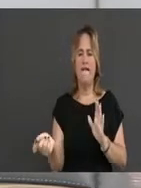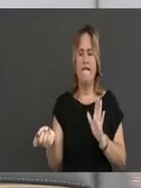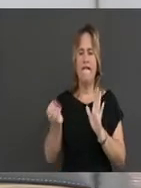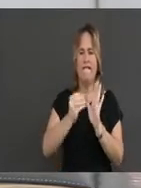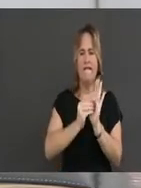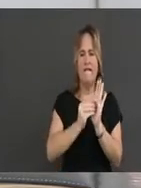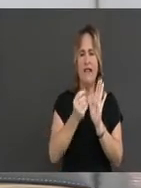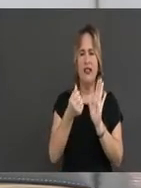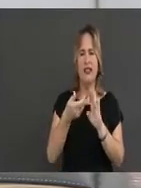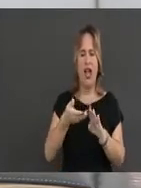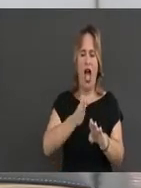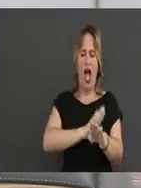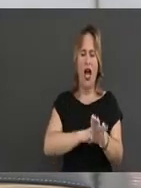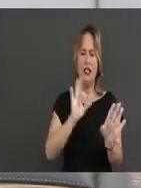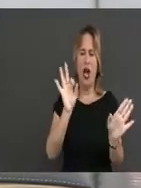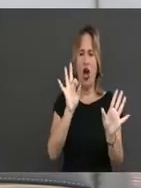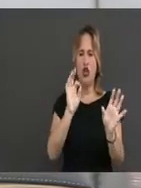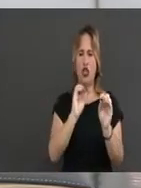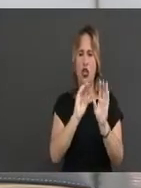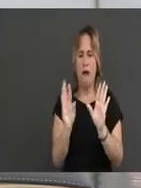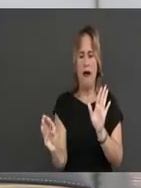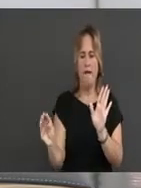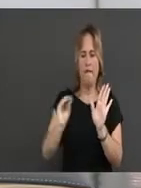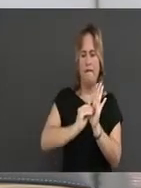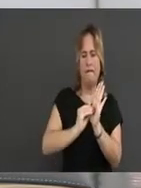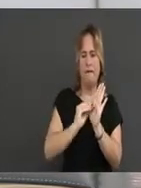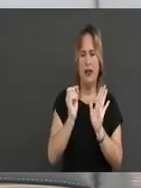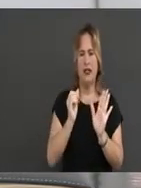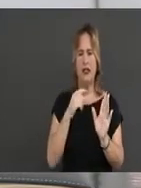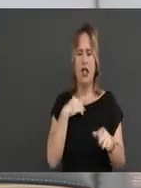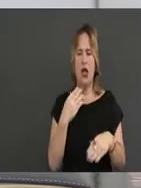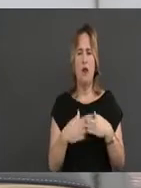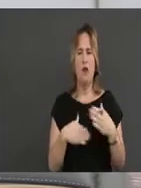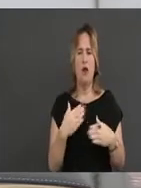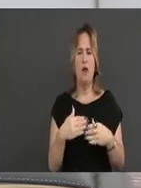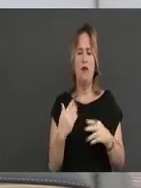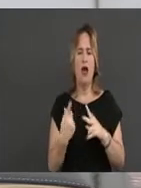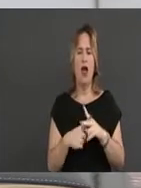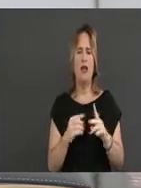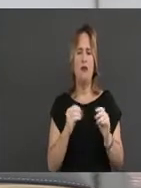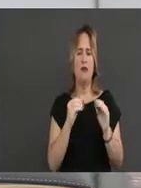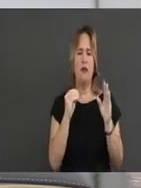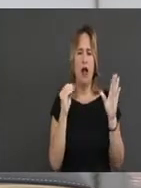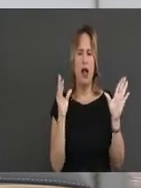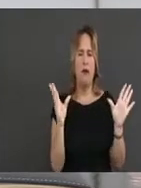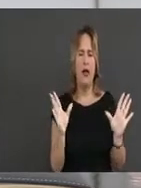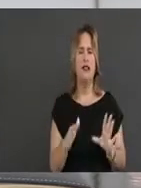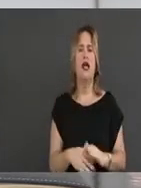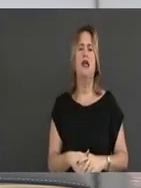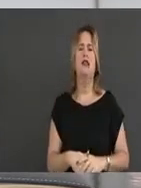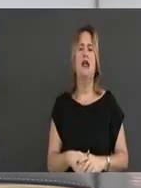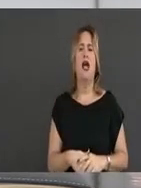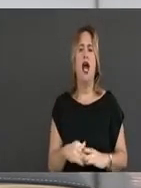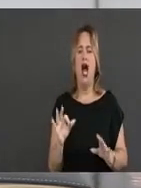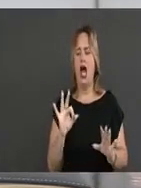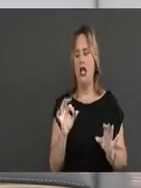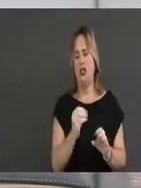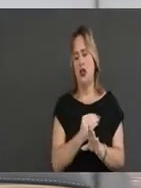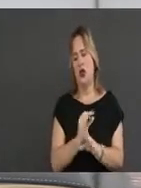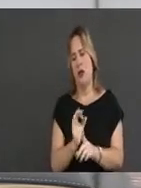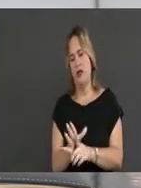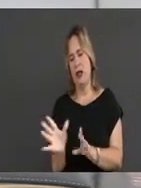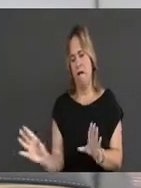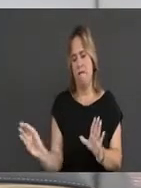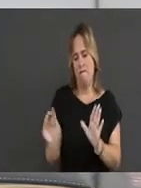automáticos antes de las 8 de la mañana. Esto normalmente sucedía en el horario de apertura de la sucursal y bueno,